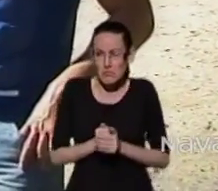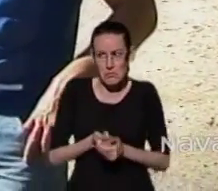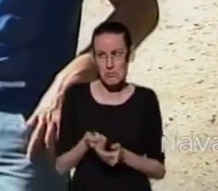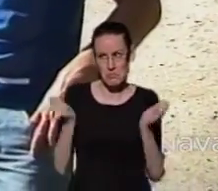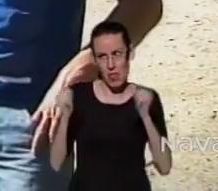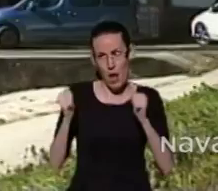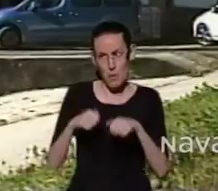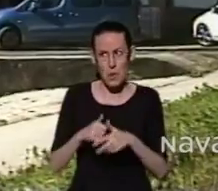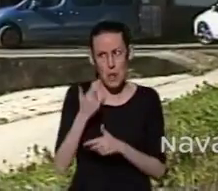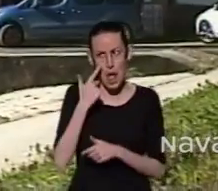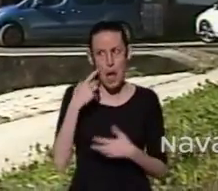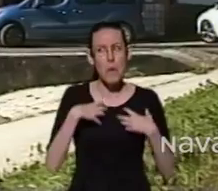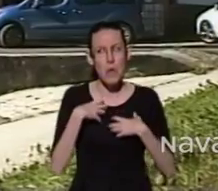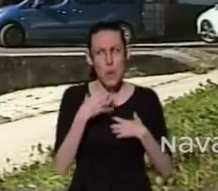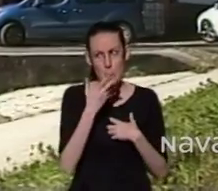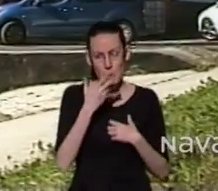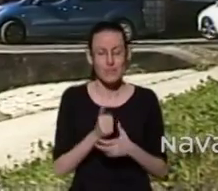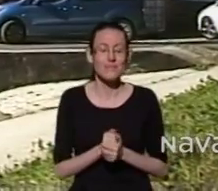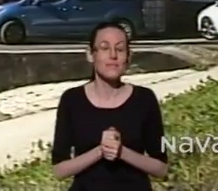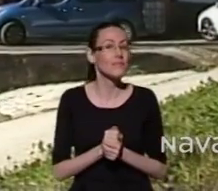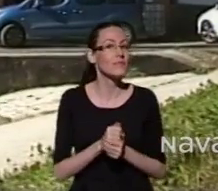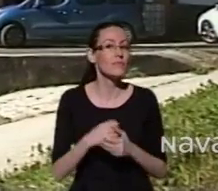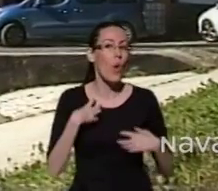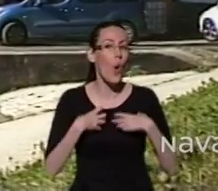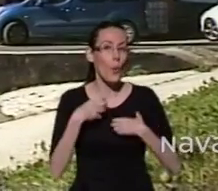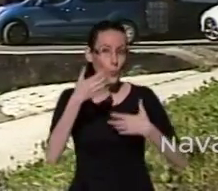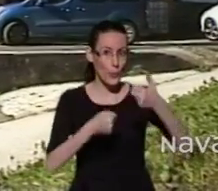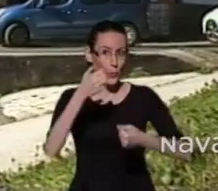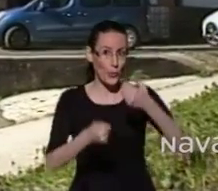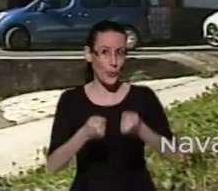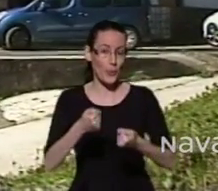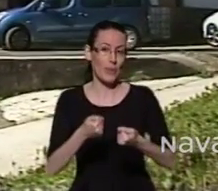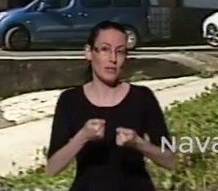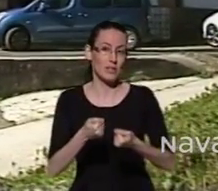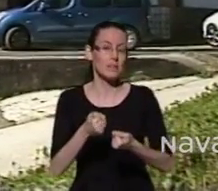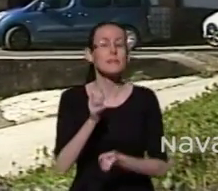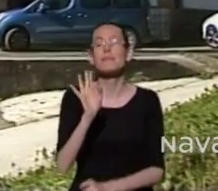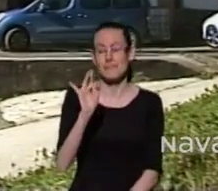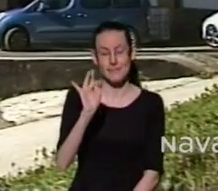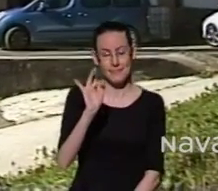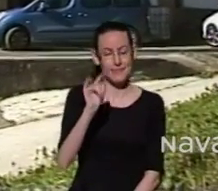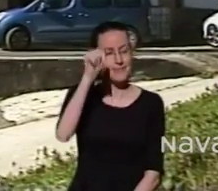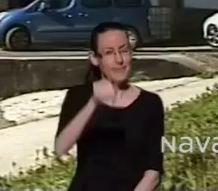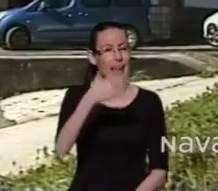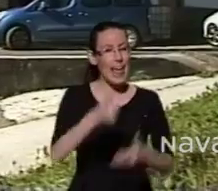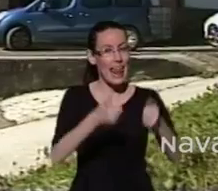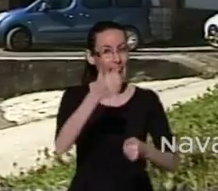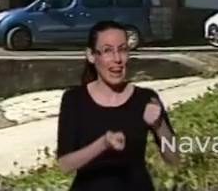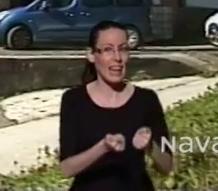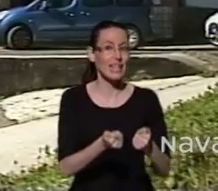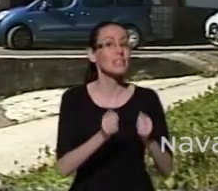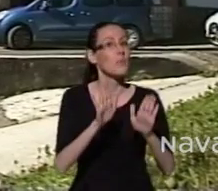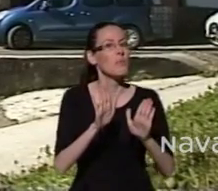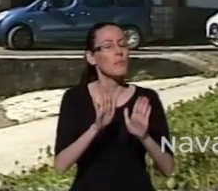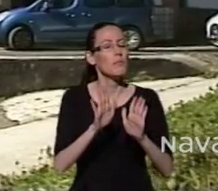la materia prima, las ovejas. De aquí se extrae la leche para hacer vuestros quesos. Eso es, de aquí extraemos parte de la leche y luego también compramos